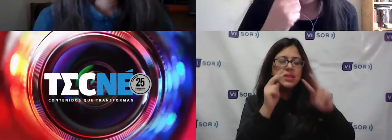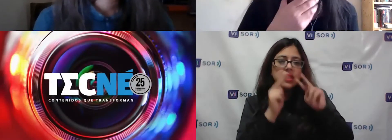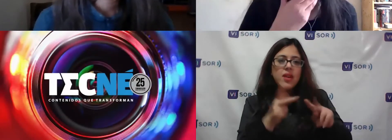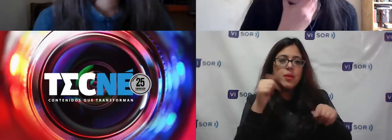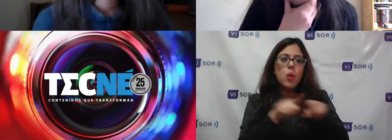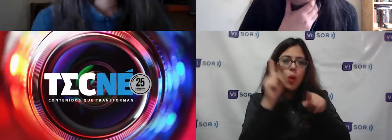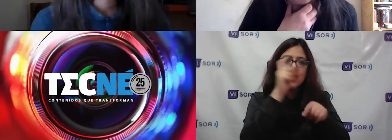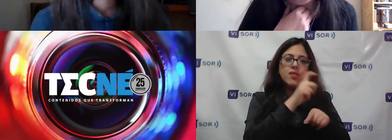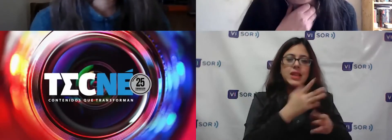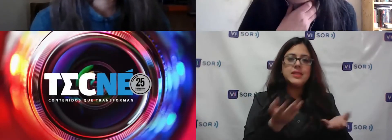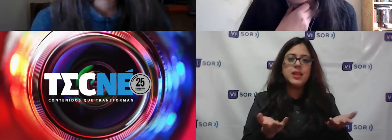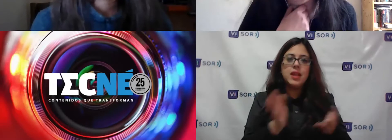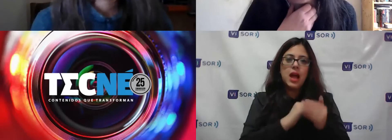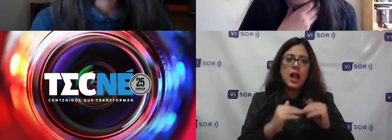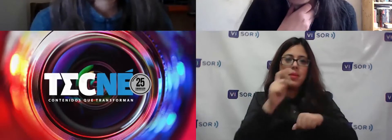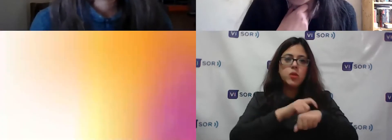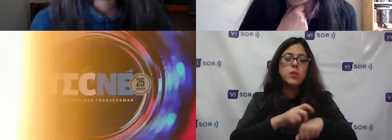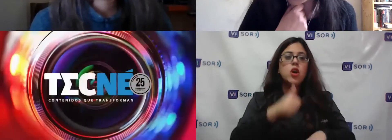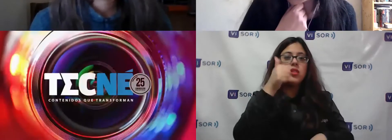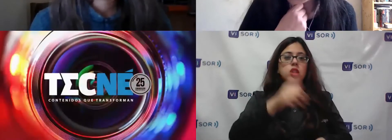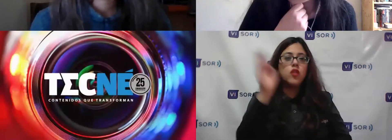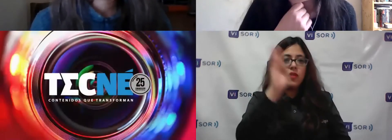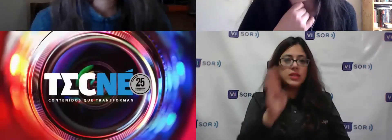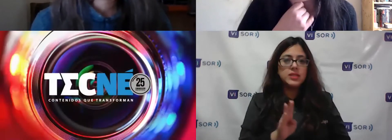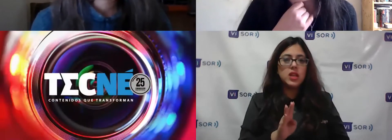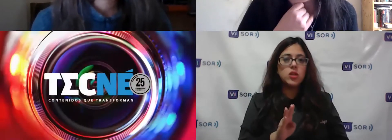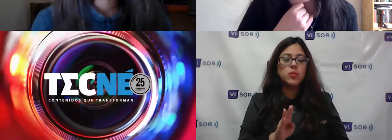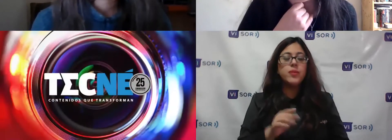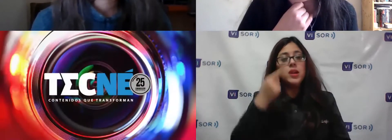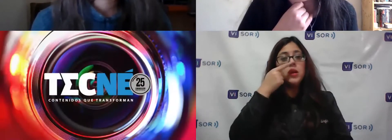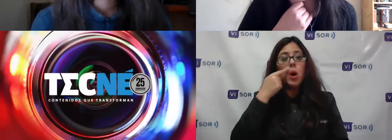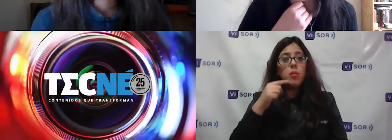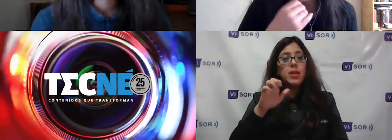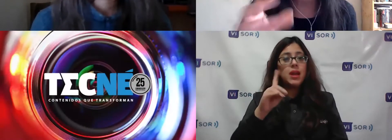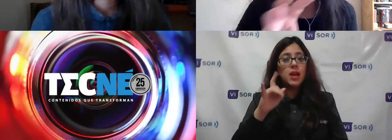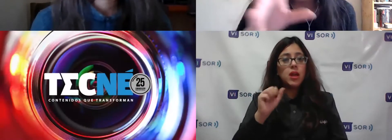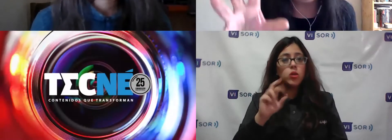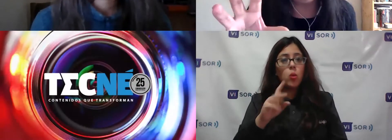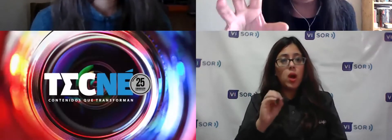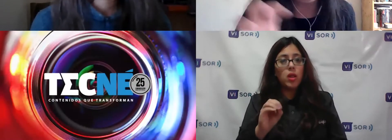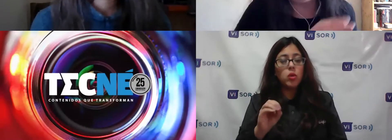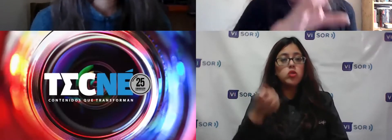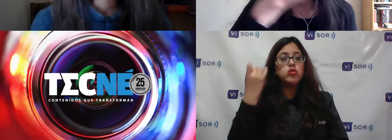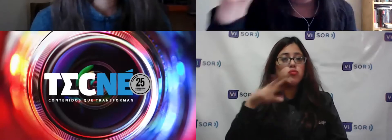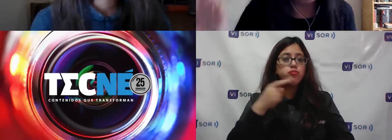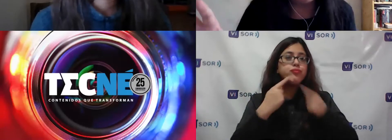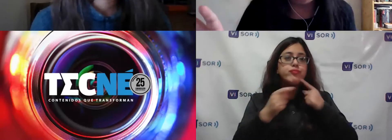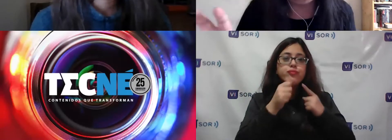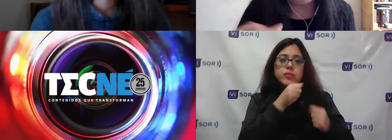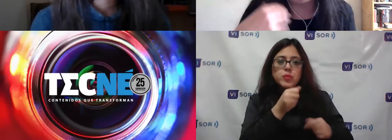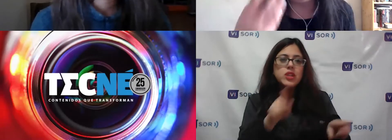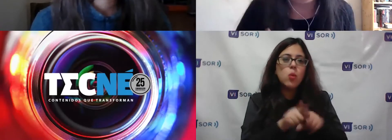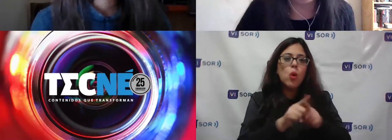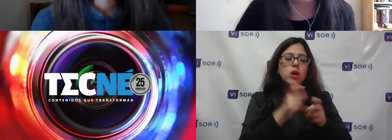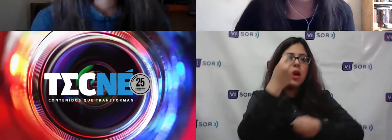vez que un director brasileño un cineasta documental eduardo bautizo a partir de solo entrevista general unos mosaicos